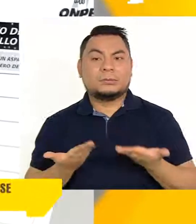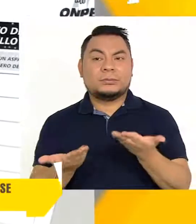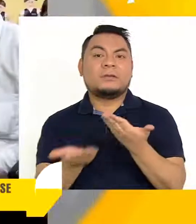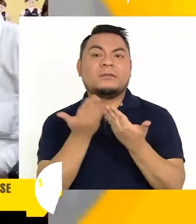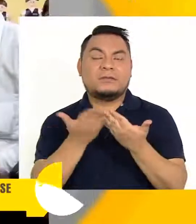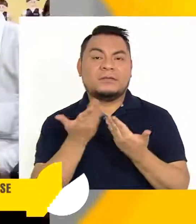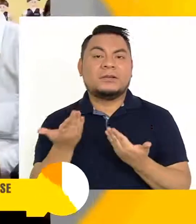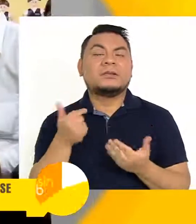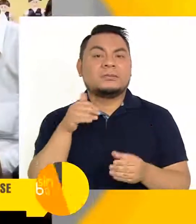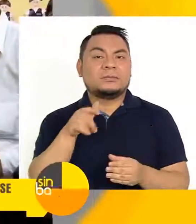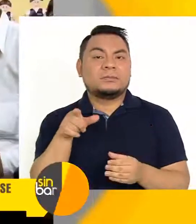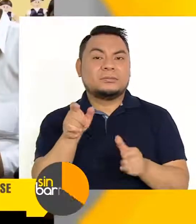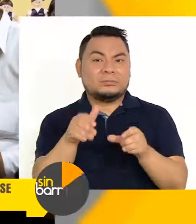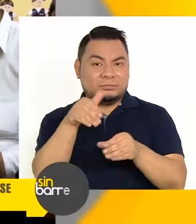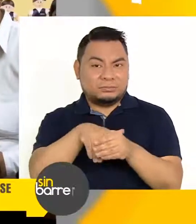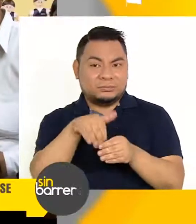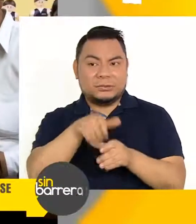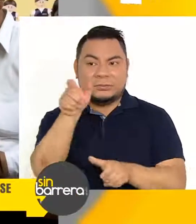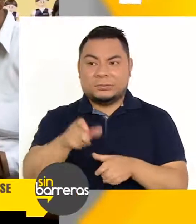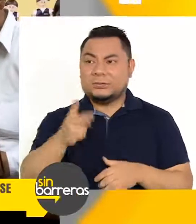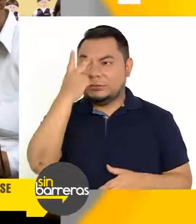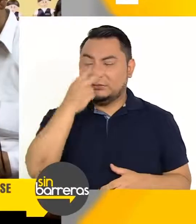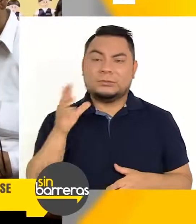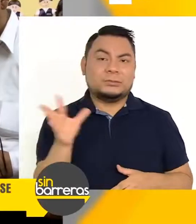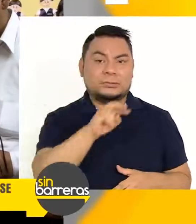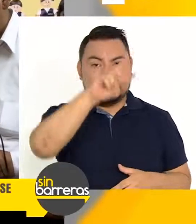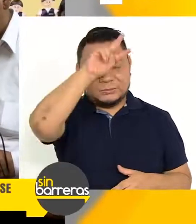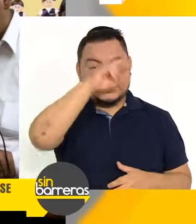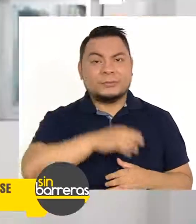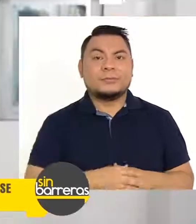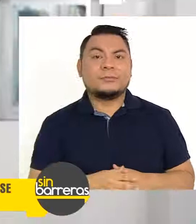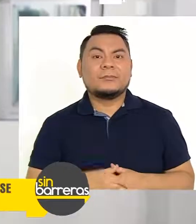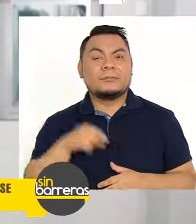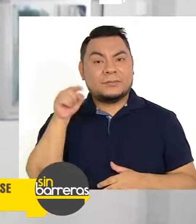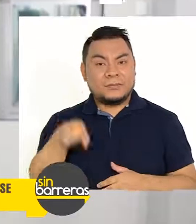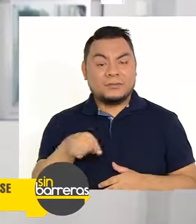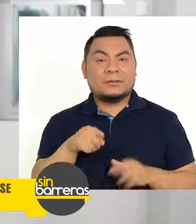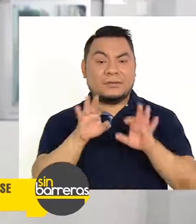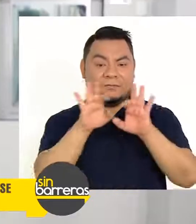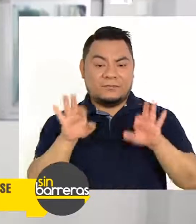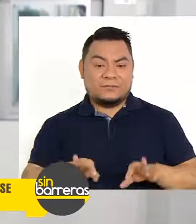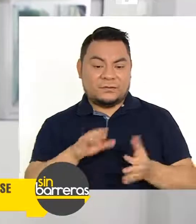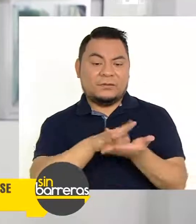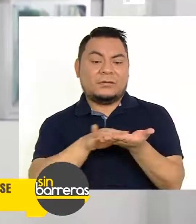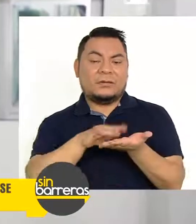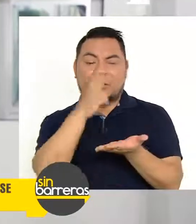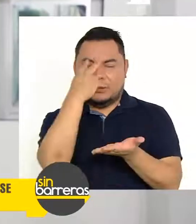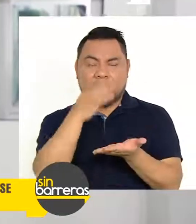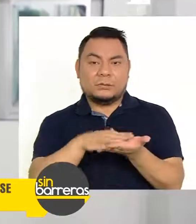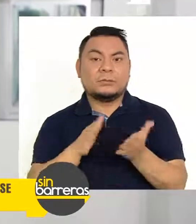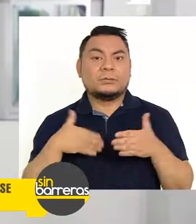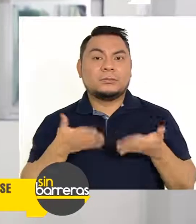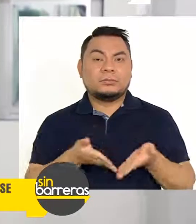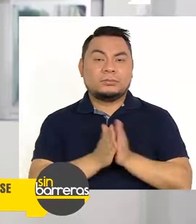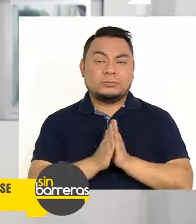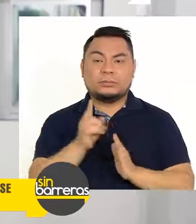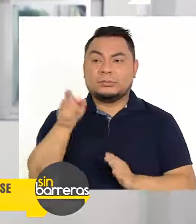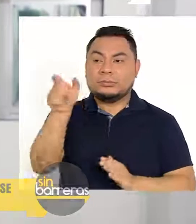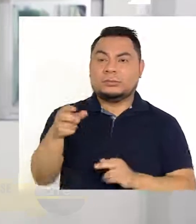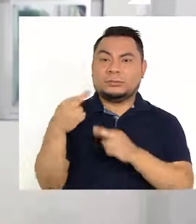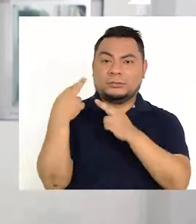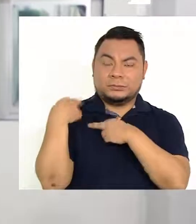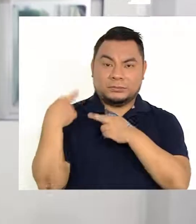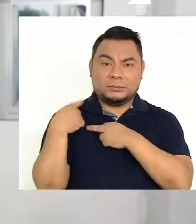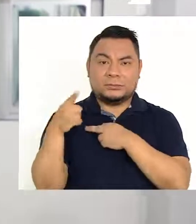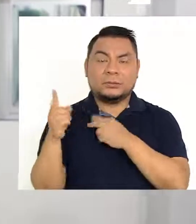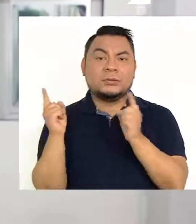de facilitar el sufragio de personas invidentes en todo el país. Este formato podrá ser solicitado por los